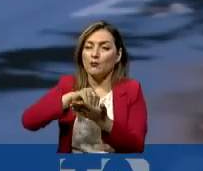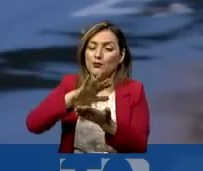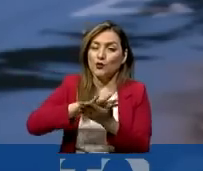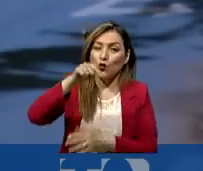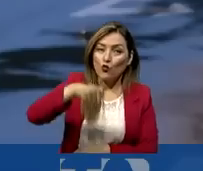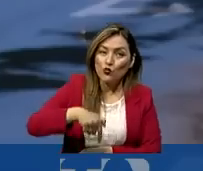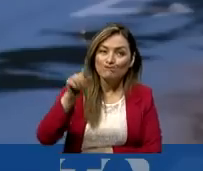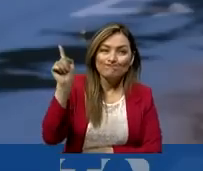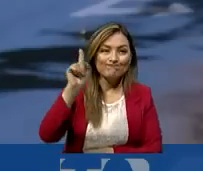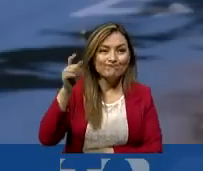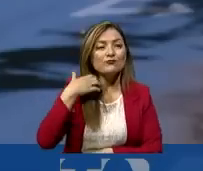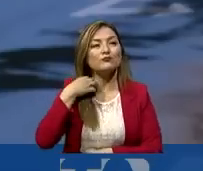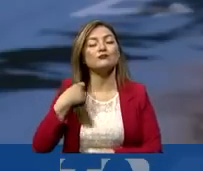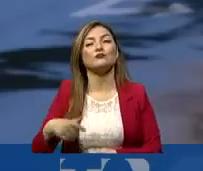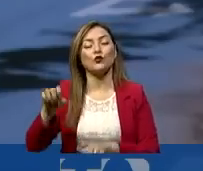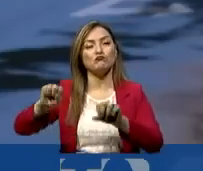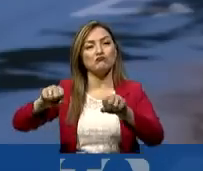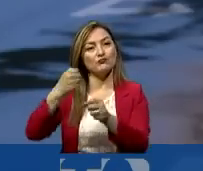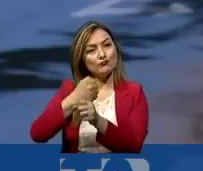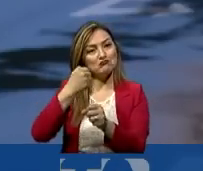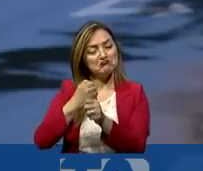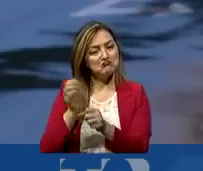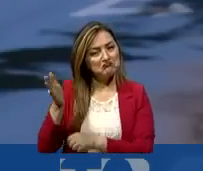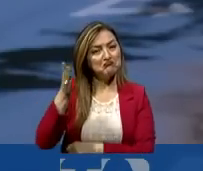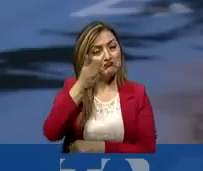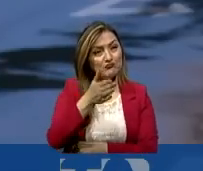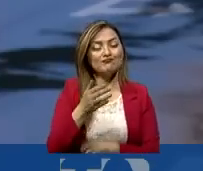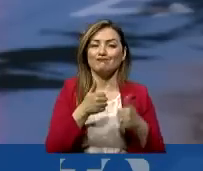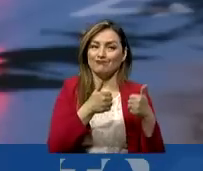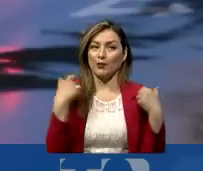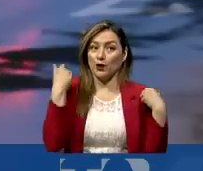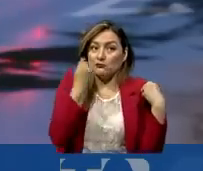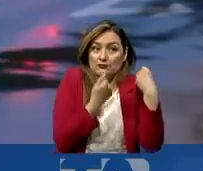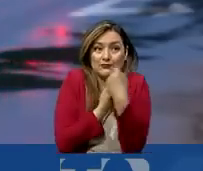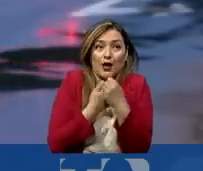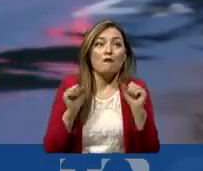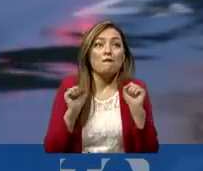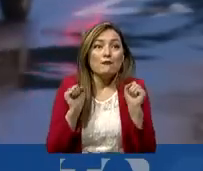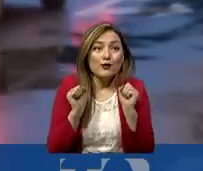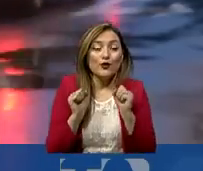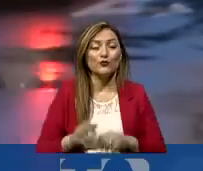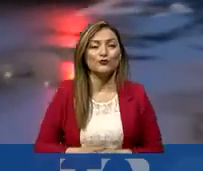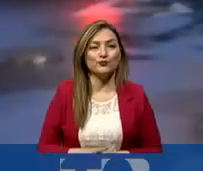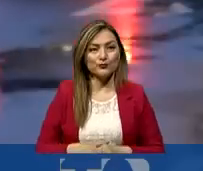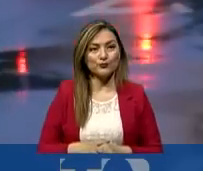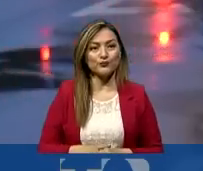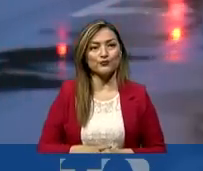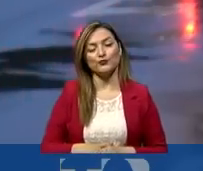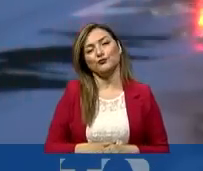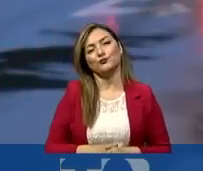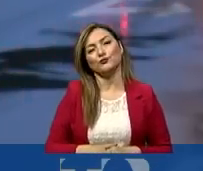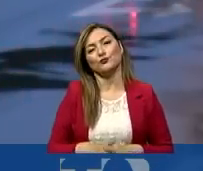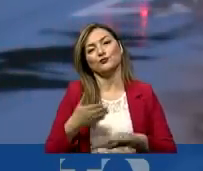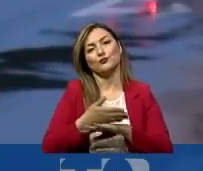esta medida. Salga nomás de su casa tranquilo, salga así bien abrigado porque está haciendo frío. Y más adelante, como les comentamos, estaremos aquí